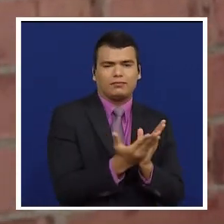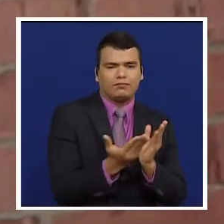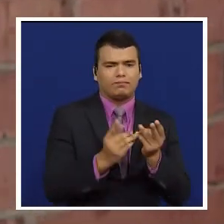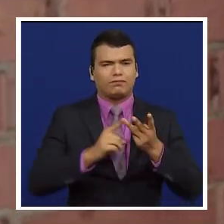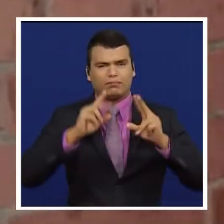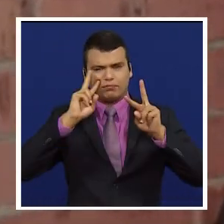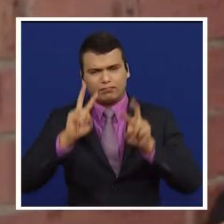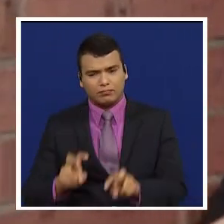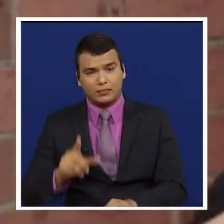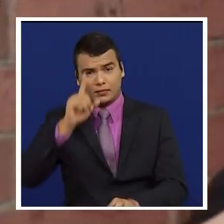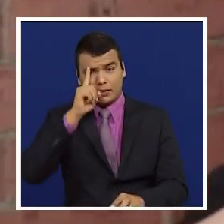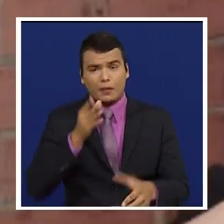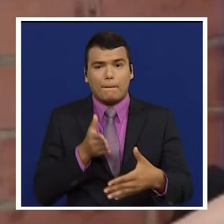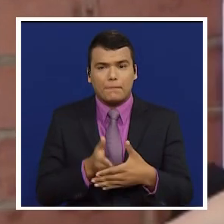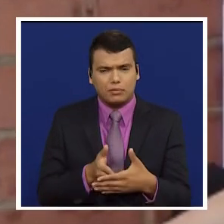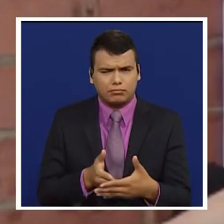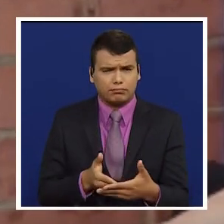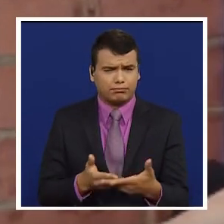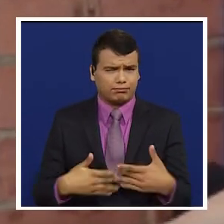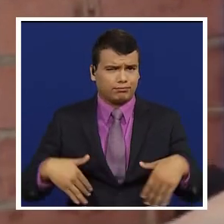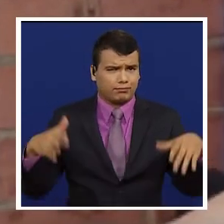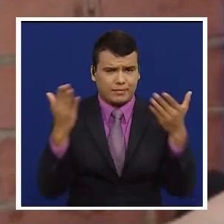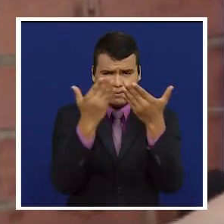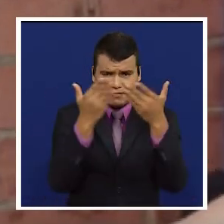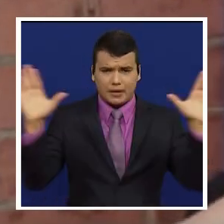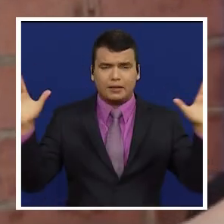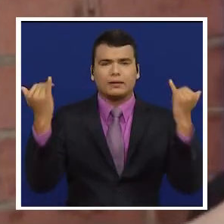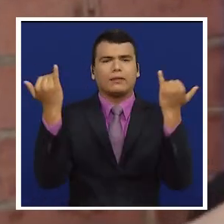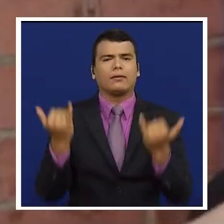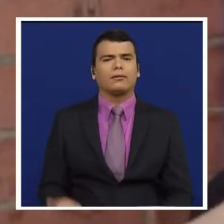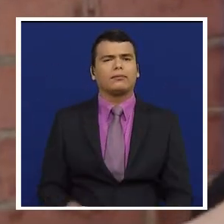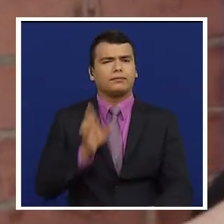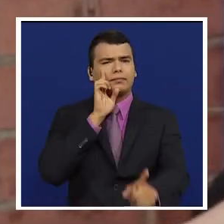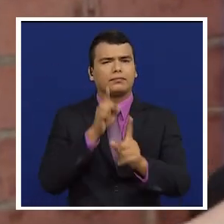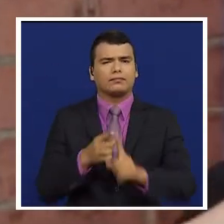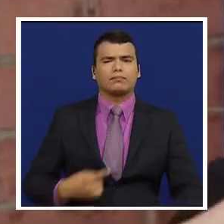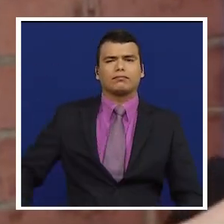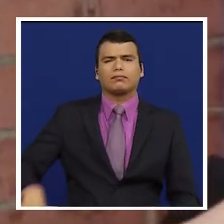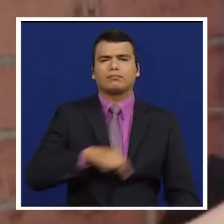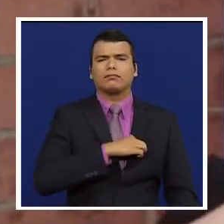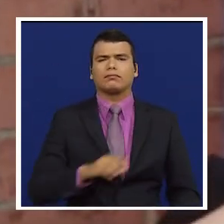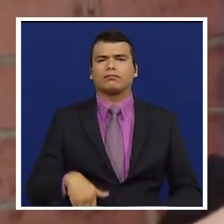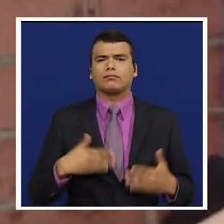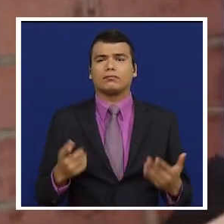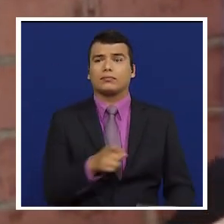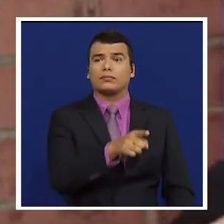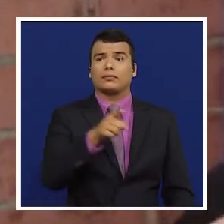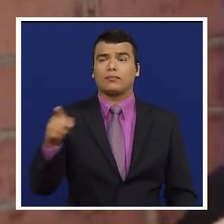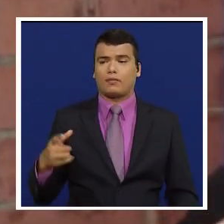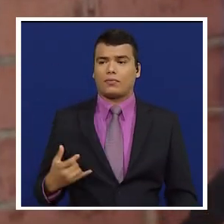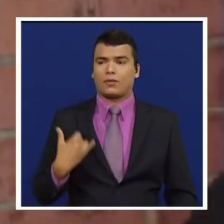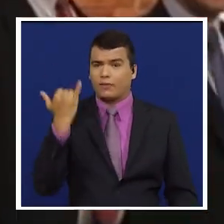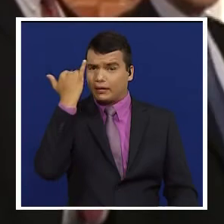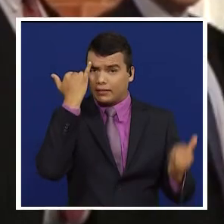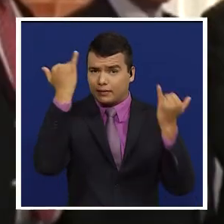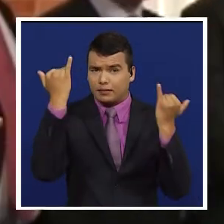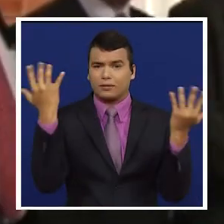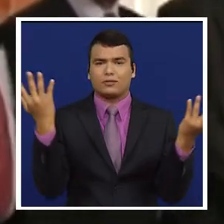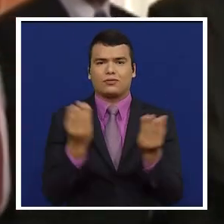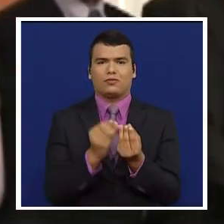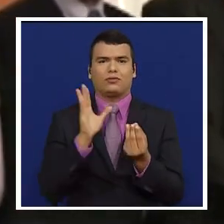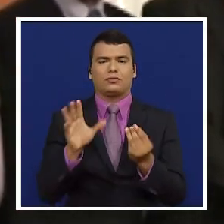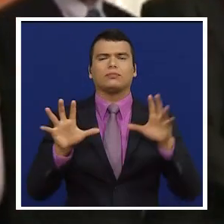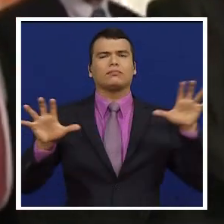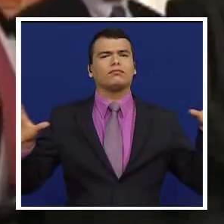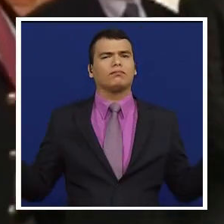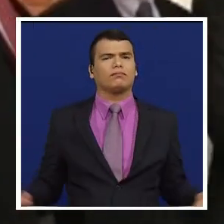investigación no tiene ningún tipo de frontera, y lo que hacemos acá es que los jóvenes puedan estar creando esas redes. A este evento